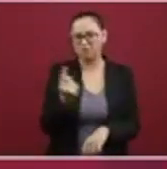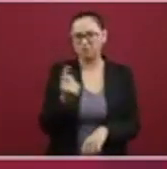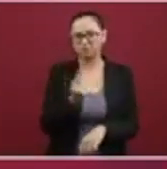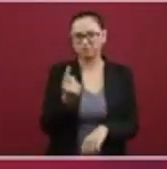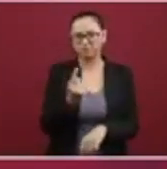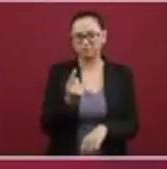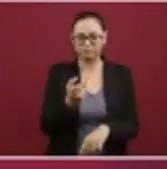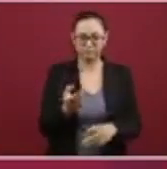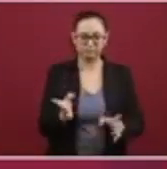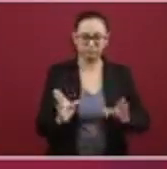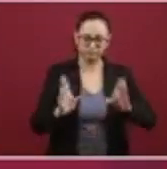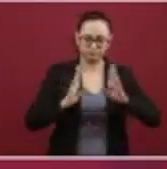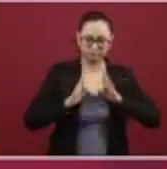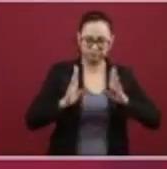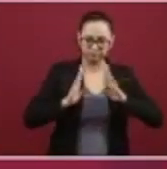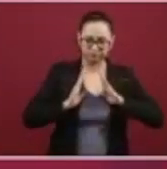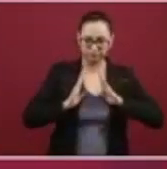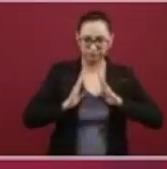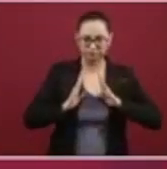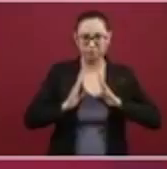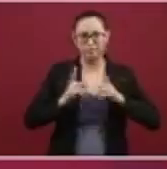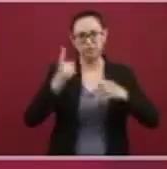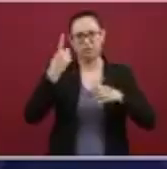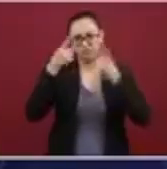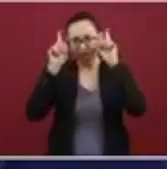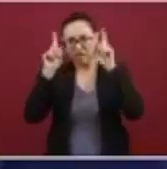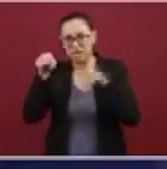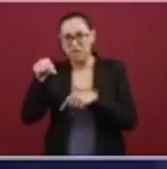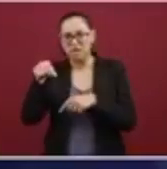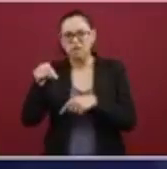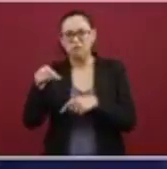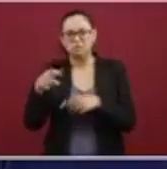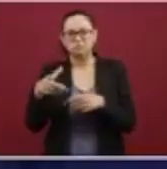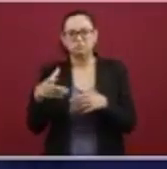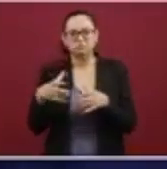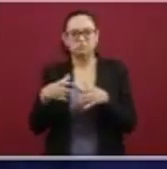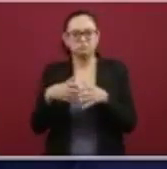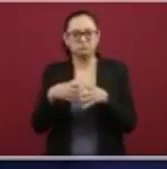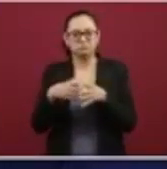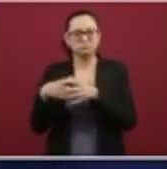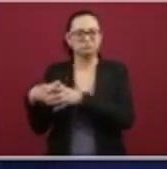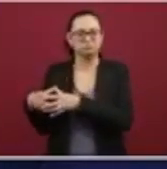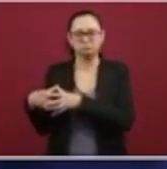el ejército, la marina, no podían,